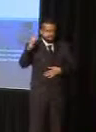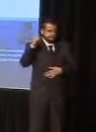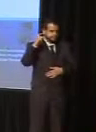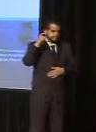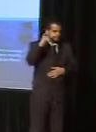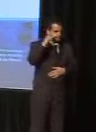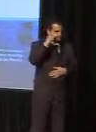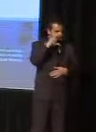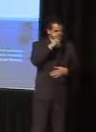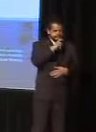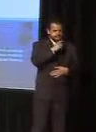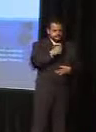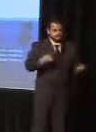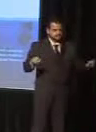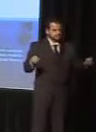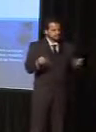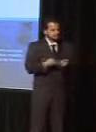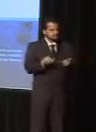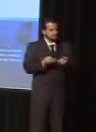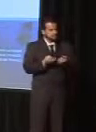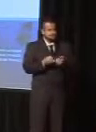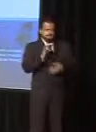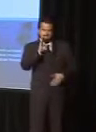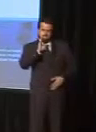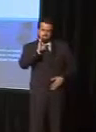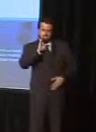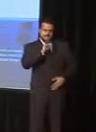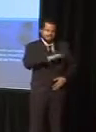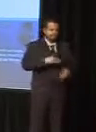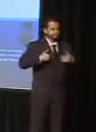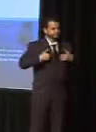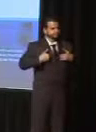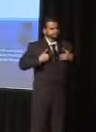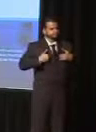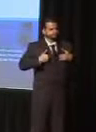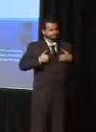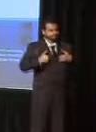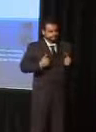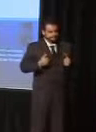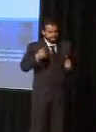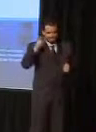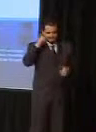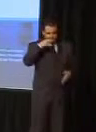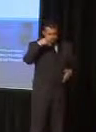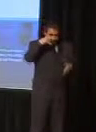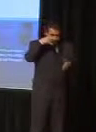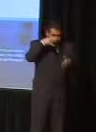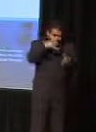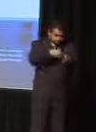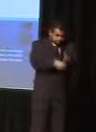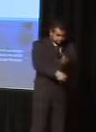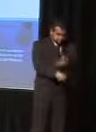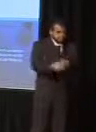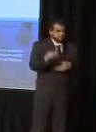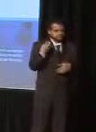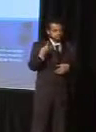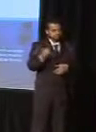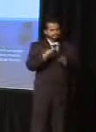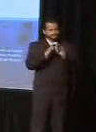de malentendidos y de complejidad y es un área